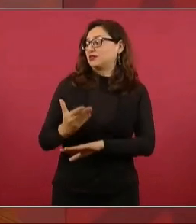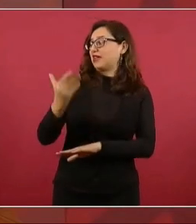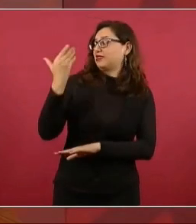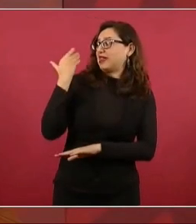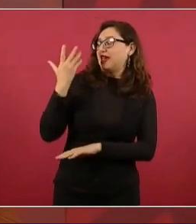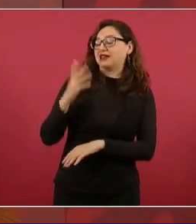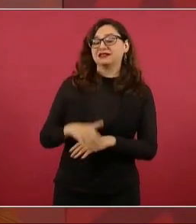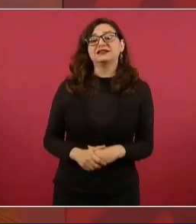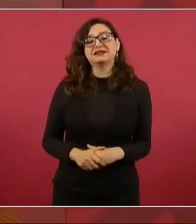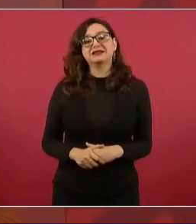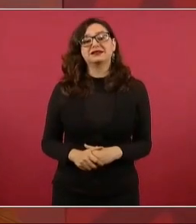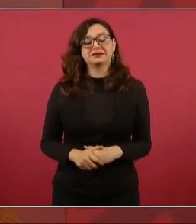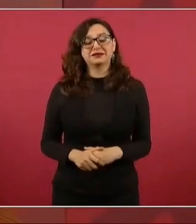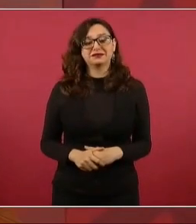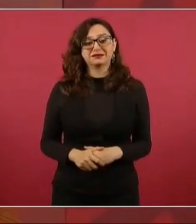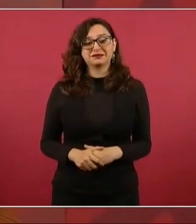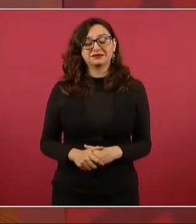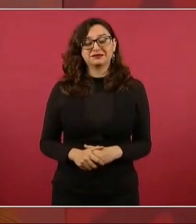un poquito más,